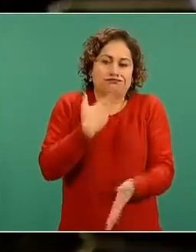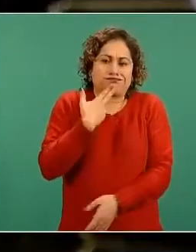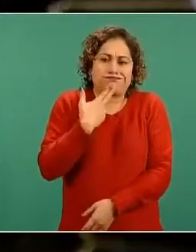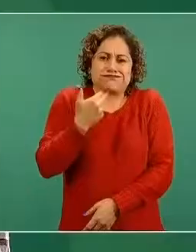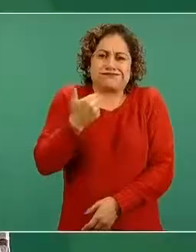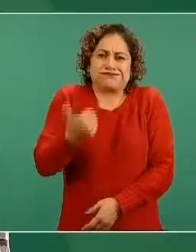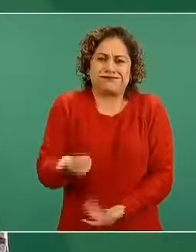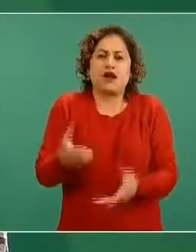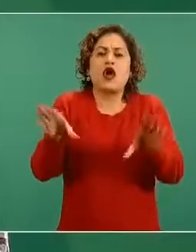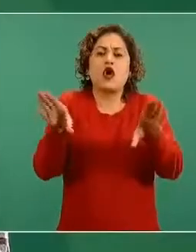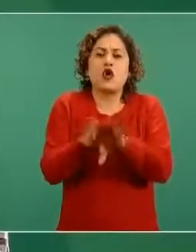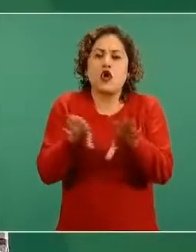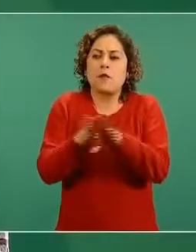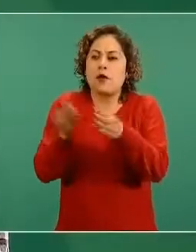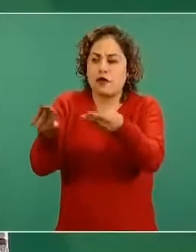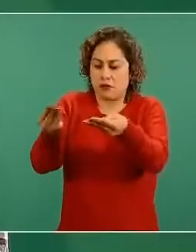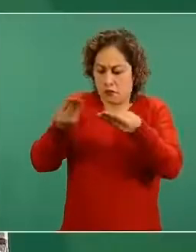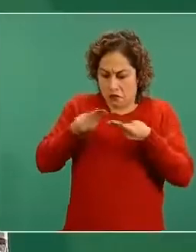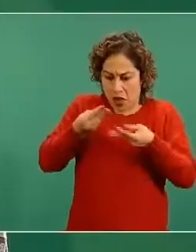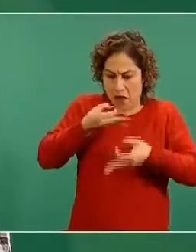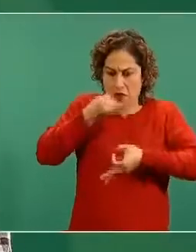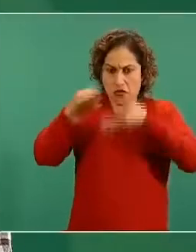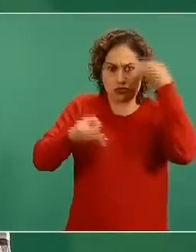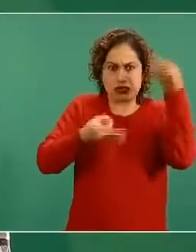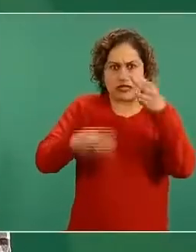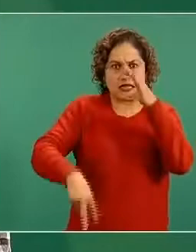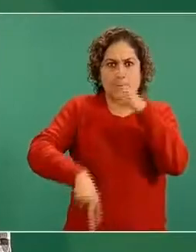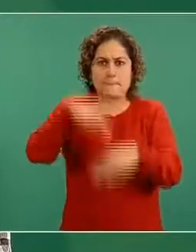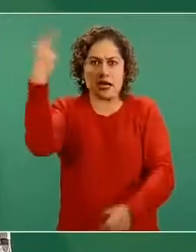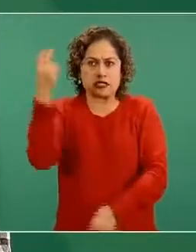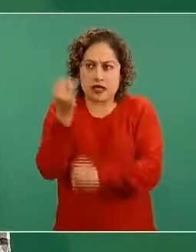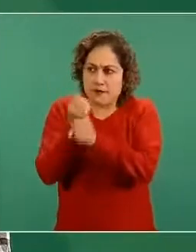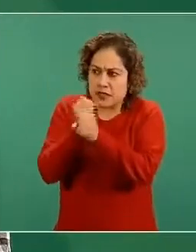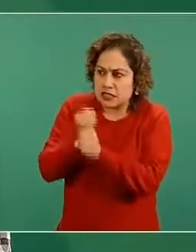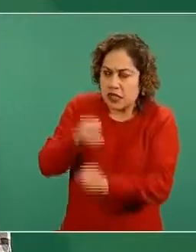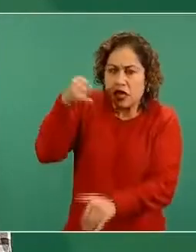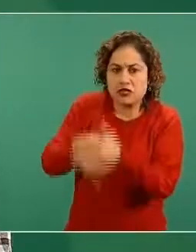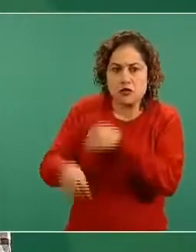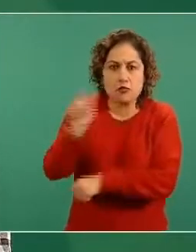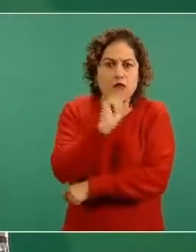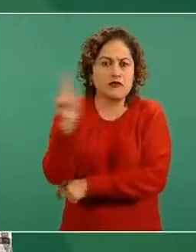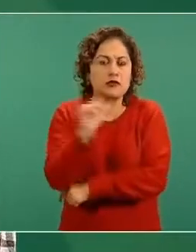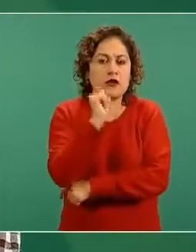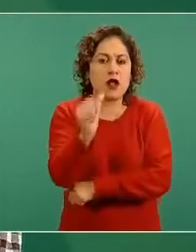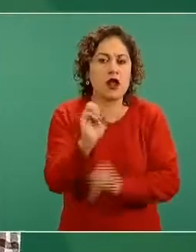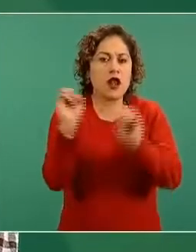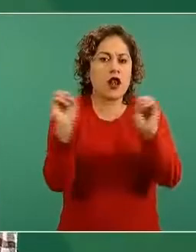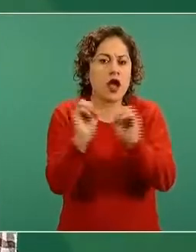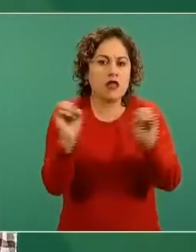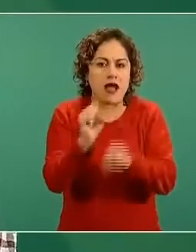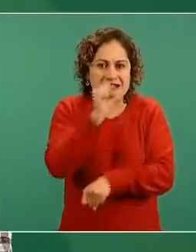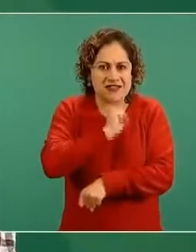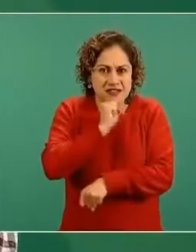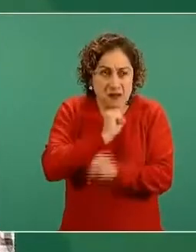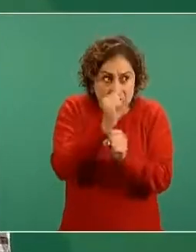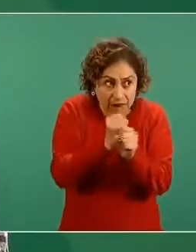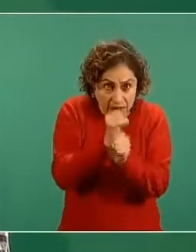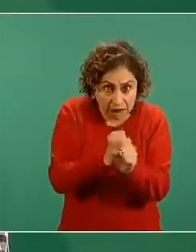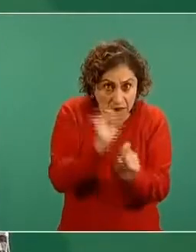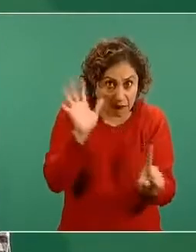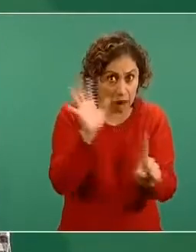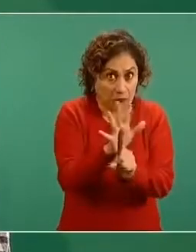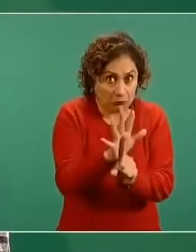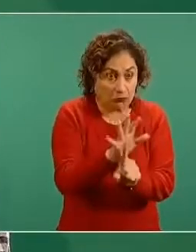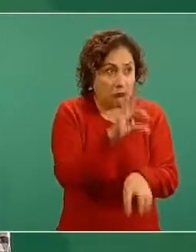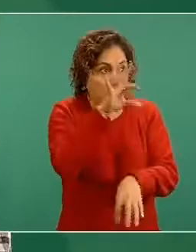sancionar o perseguir una conducta con base en un chisme, ¿no? Sería un poco descabellado, sería muy desgastante, sobre todo que aparecen